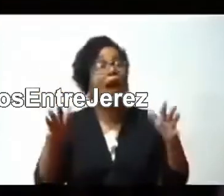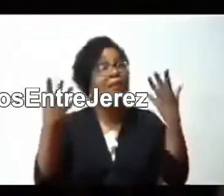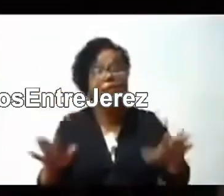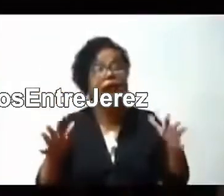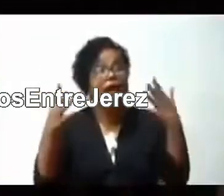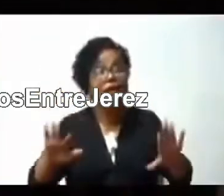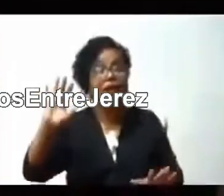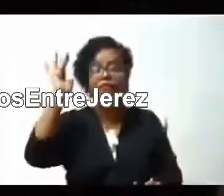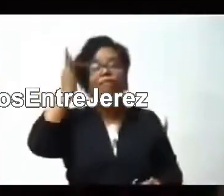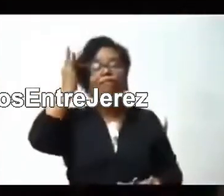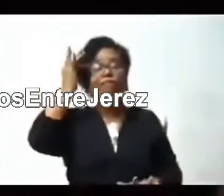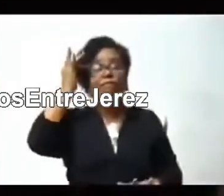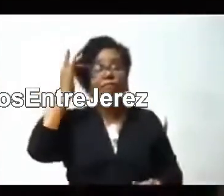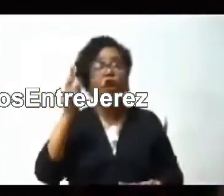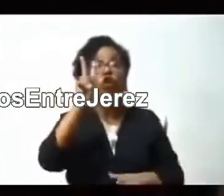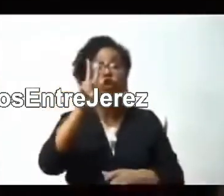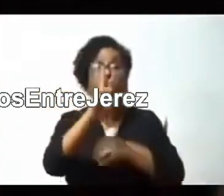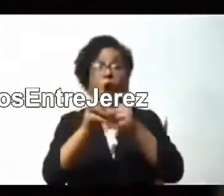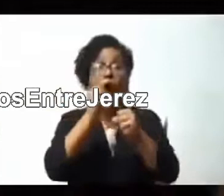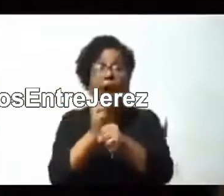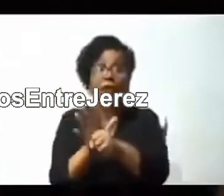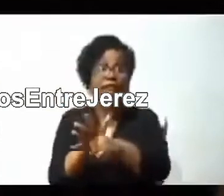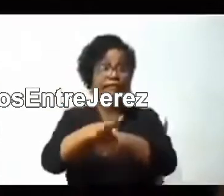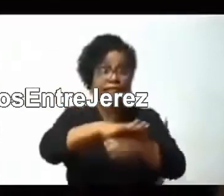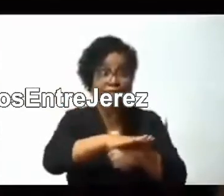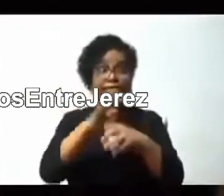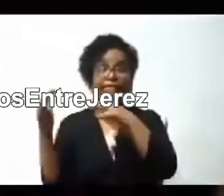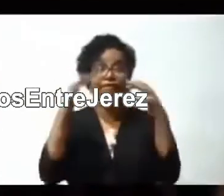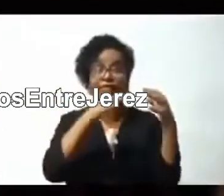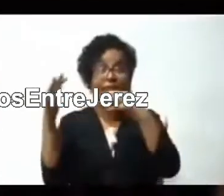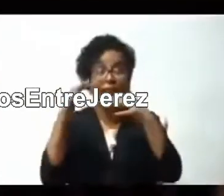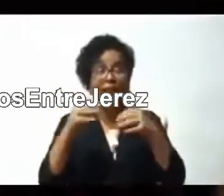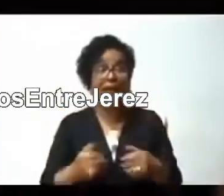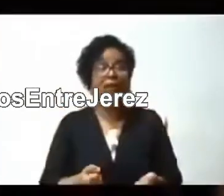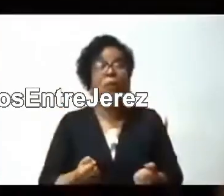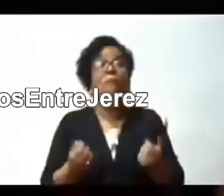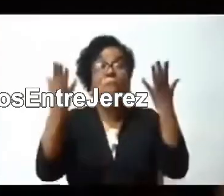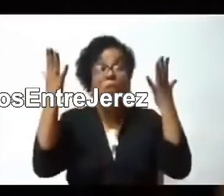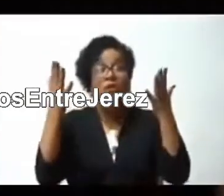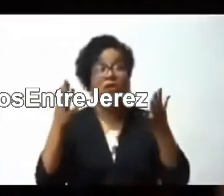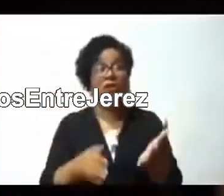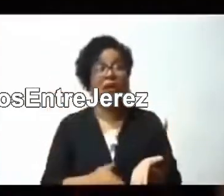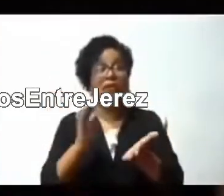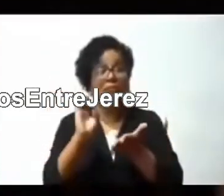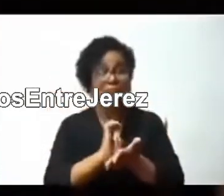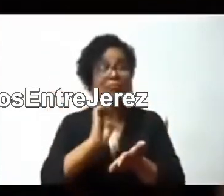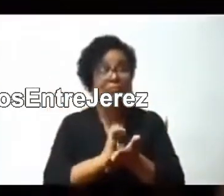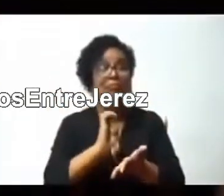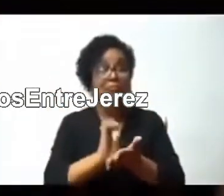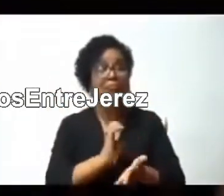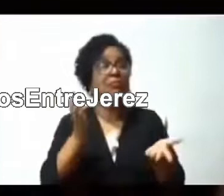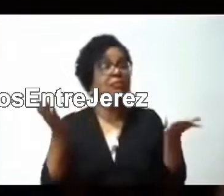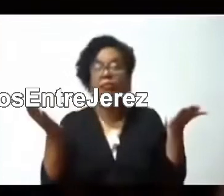hay problemas con los medicamentos de alto costo. Hay falta de los mismos. Solamente en su escritorio tiene alrededor de 23 expedientes